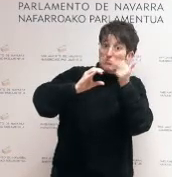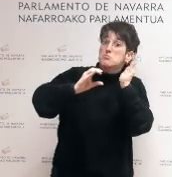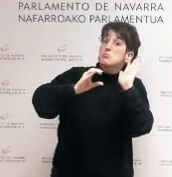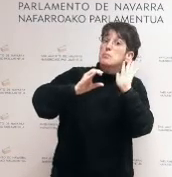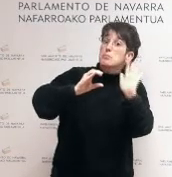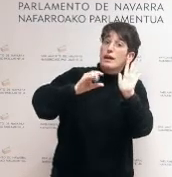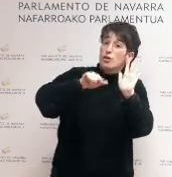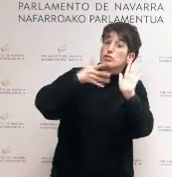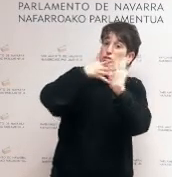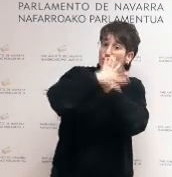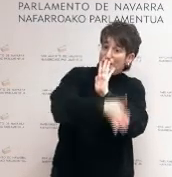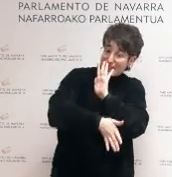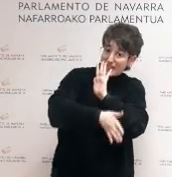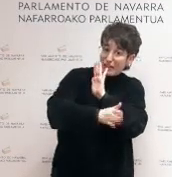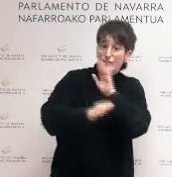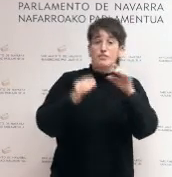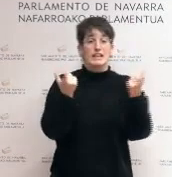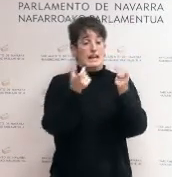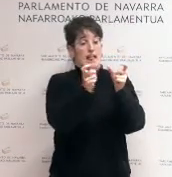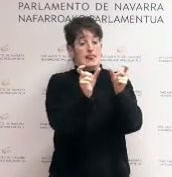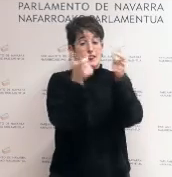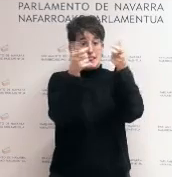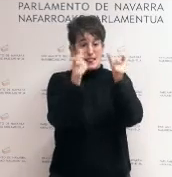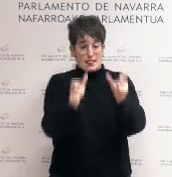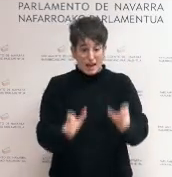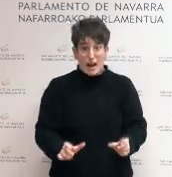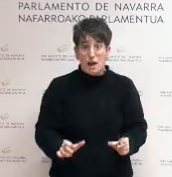en el IRPF y Hacienda,